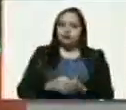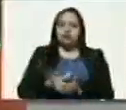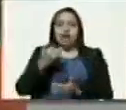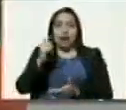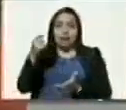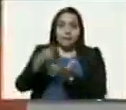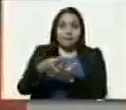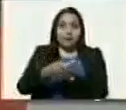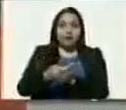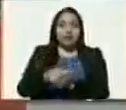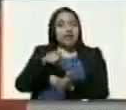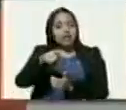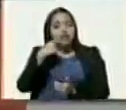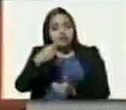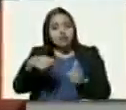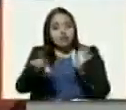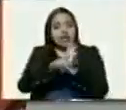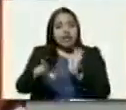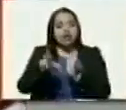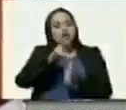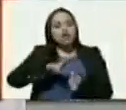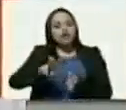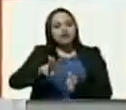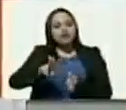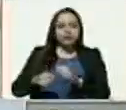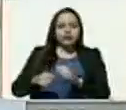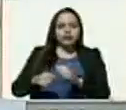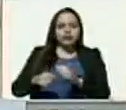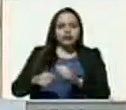Entra en ese impuesto. Eso es lo que corresponde a la utilización del sistema financiero.